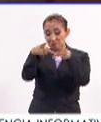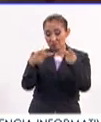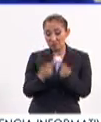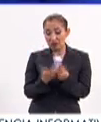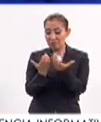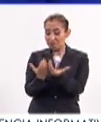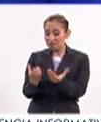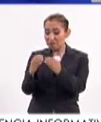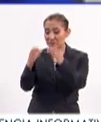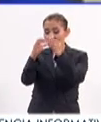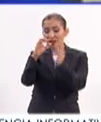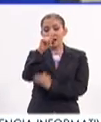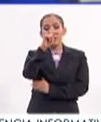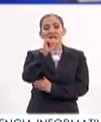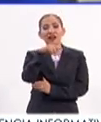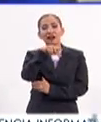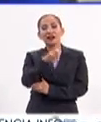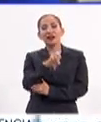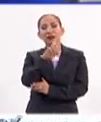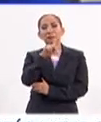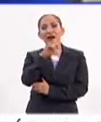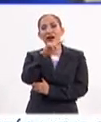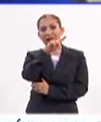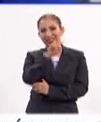y cerámica. Tlaquepaque quiere decir